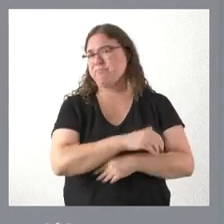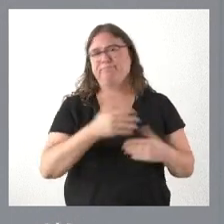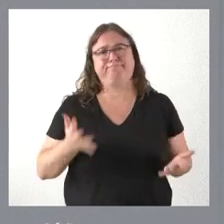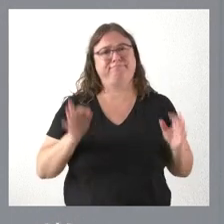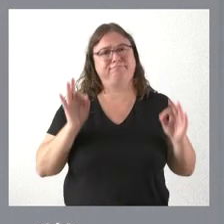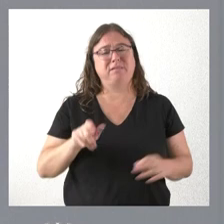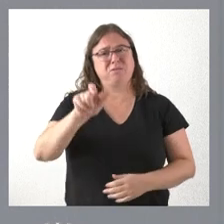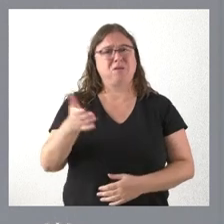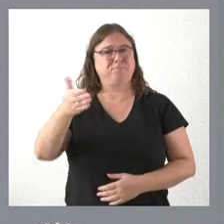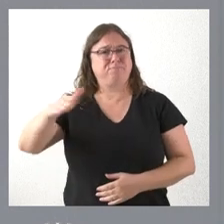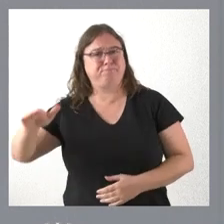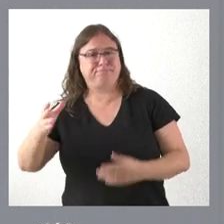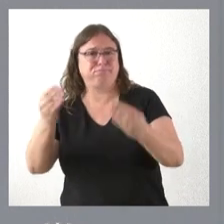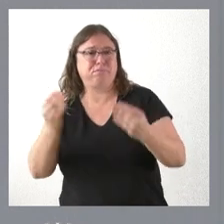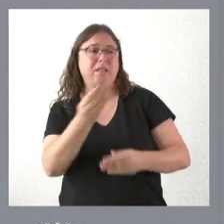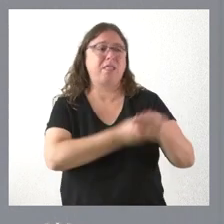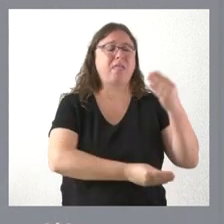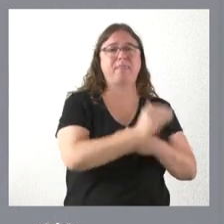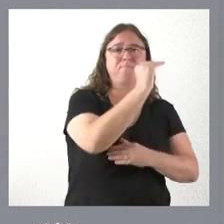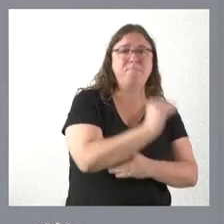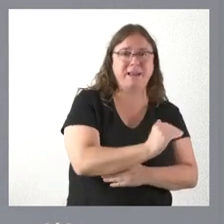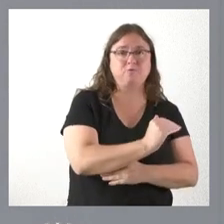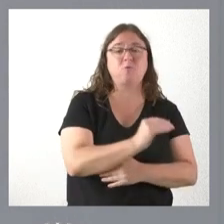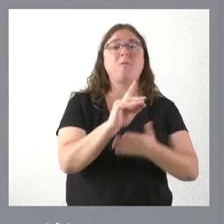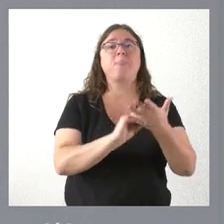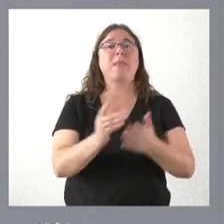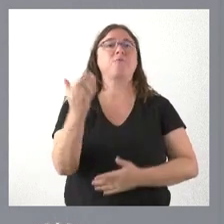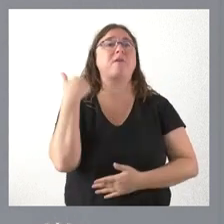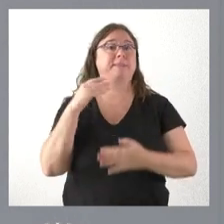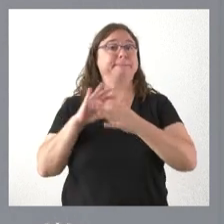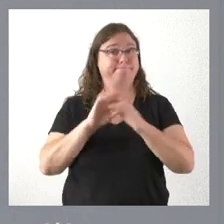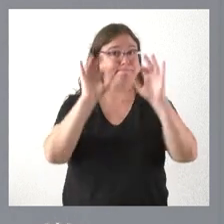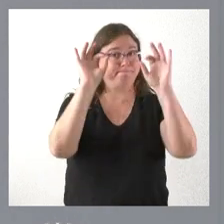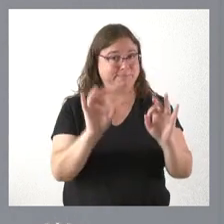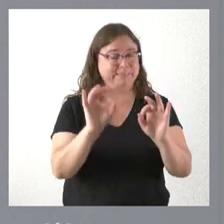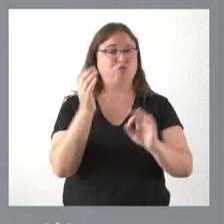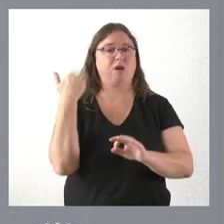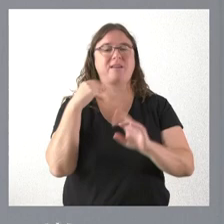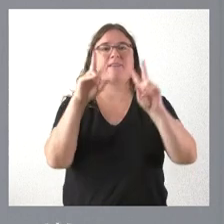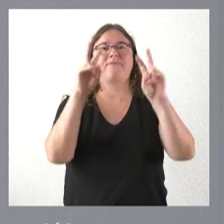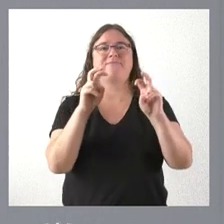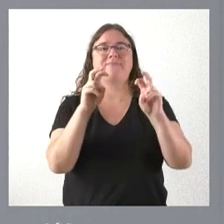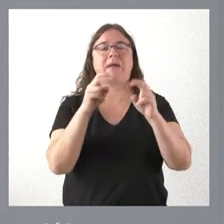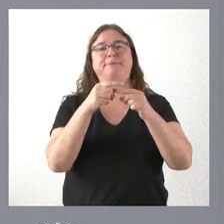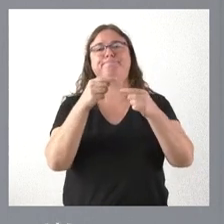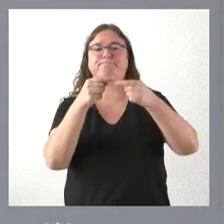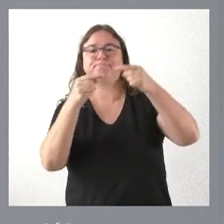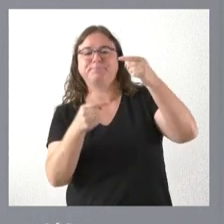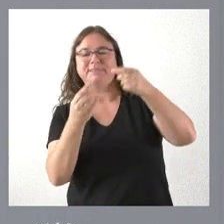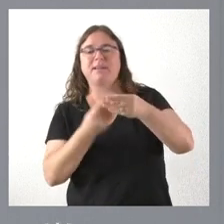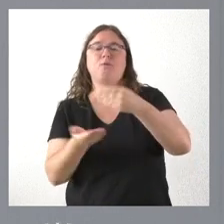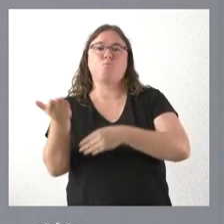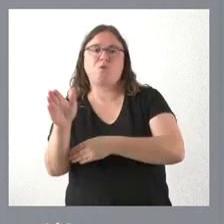más personas de las que nacen los datos que ayer conocíamos que se refieren precisamente a este elemento a ese saldo vegetativo